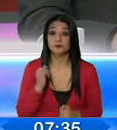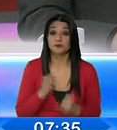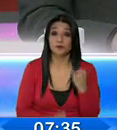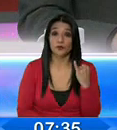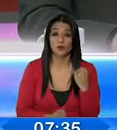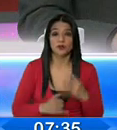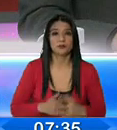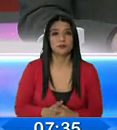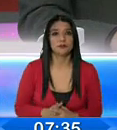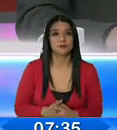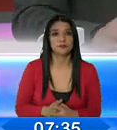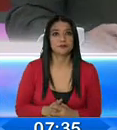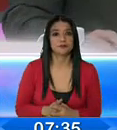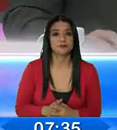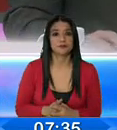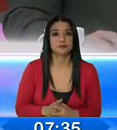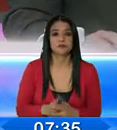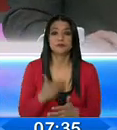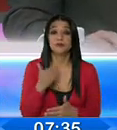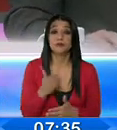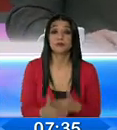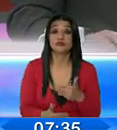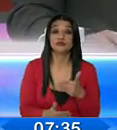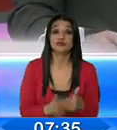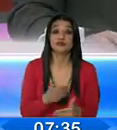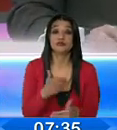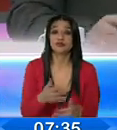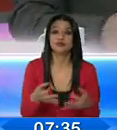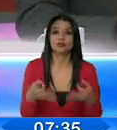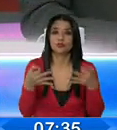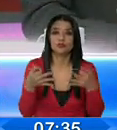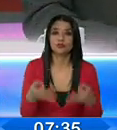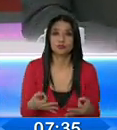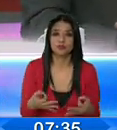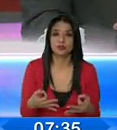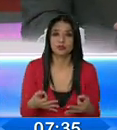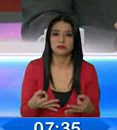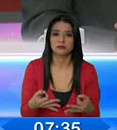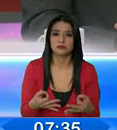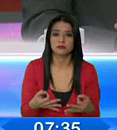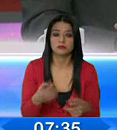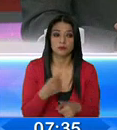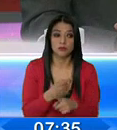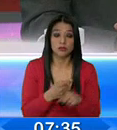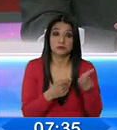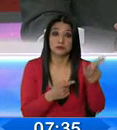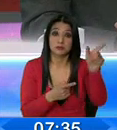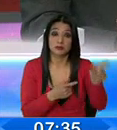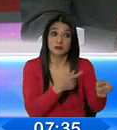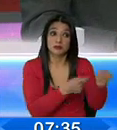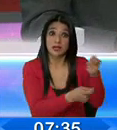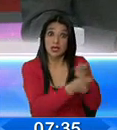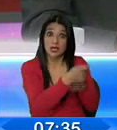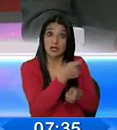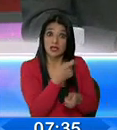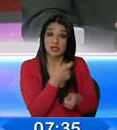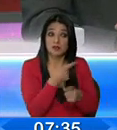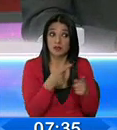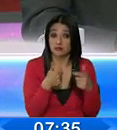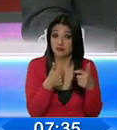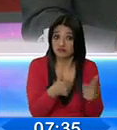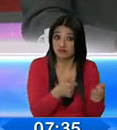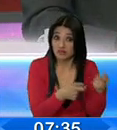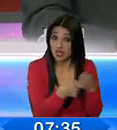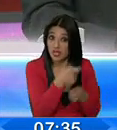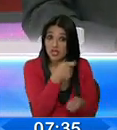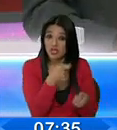hecho de que se incumplieron procedimientos permitiendo un direccionamiento a un proveedor que no tenía las condiciones para